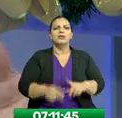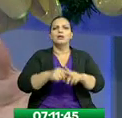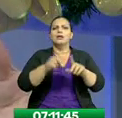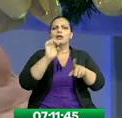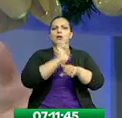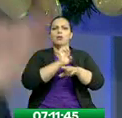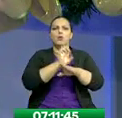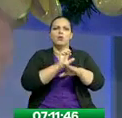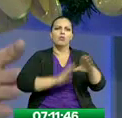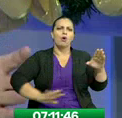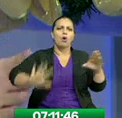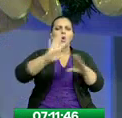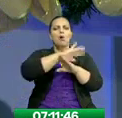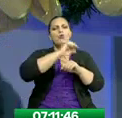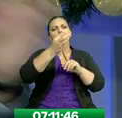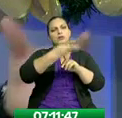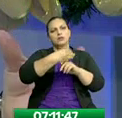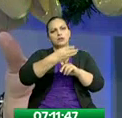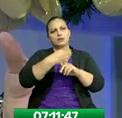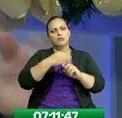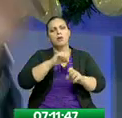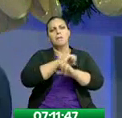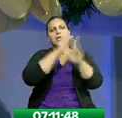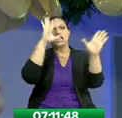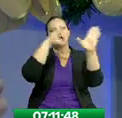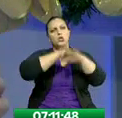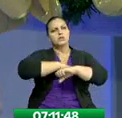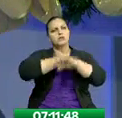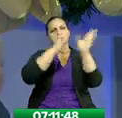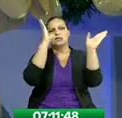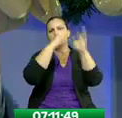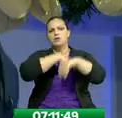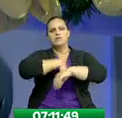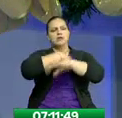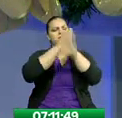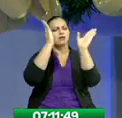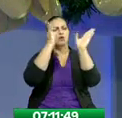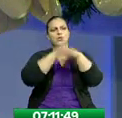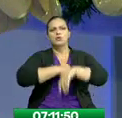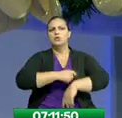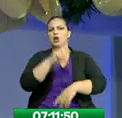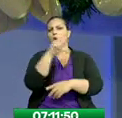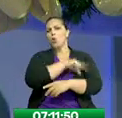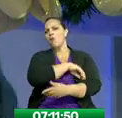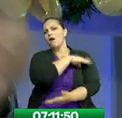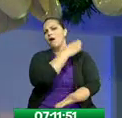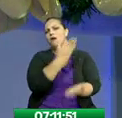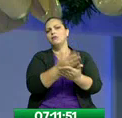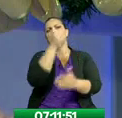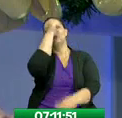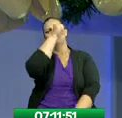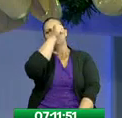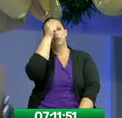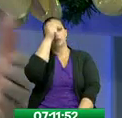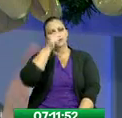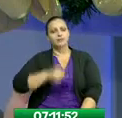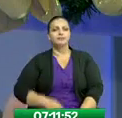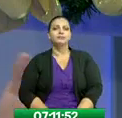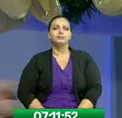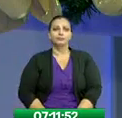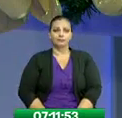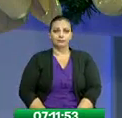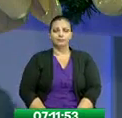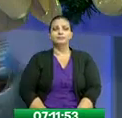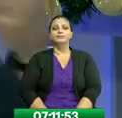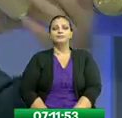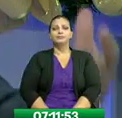con el sector privado como con el gobierno hacer gestión, cero costos. Con cero costos hemos bajado las tarifas. Con poco dinero invertido por el sector